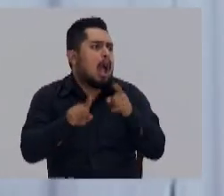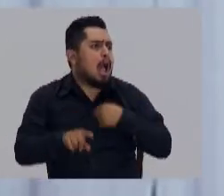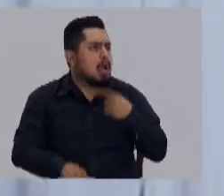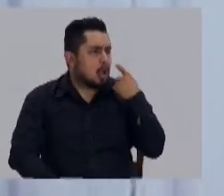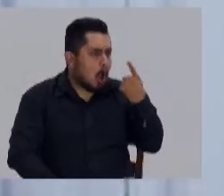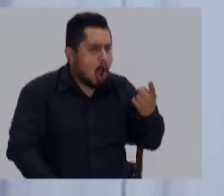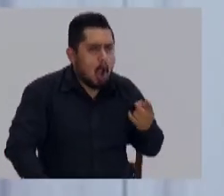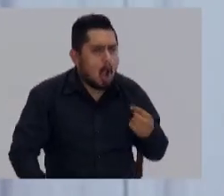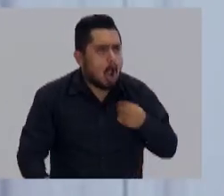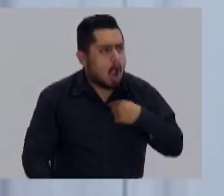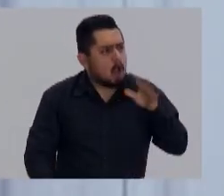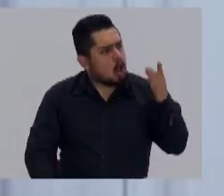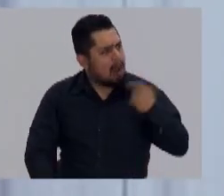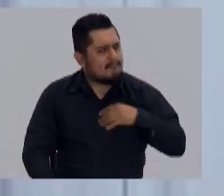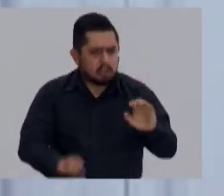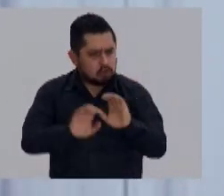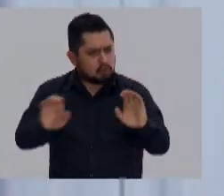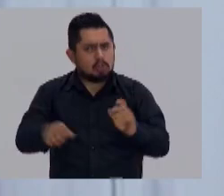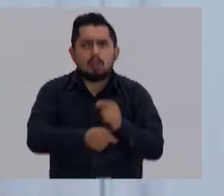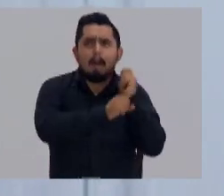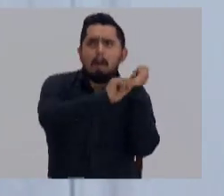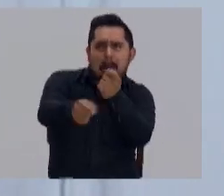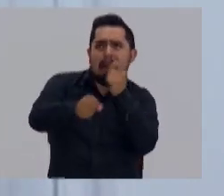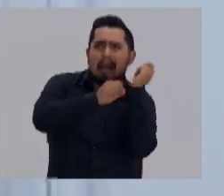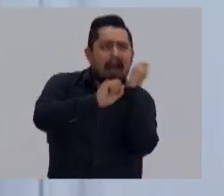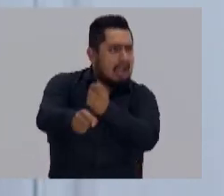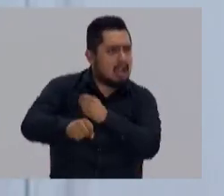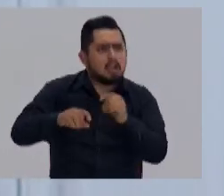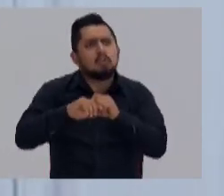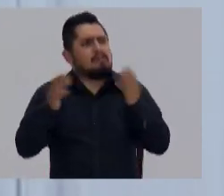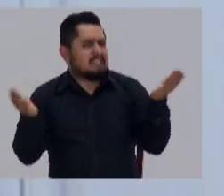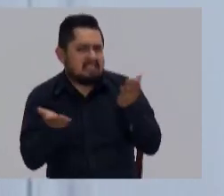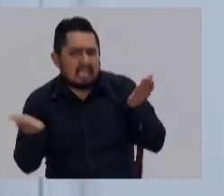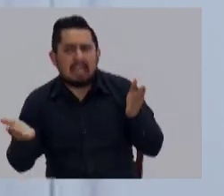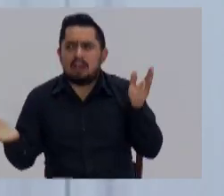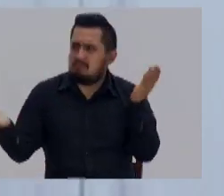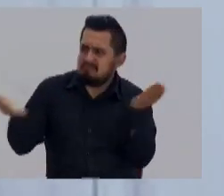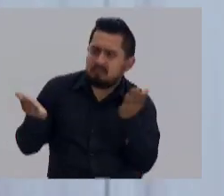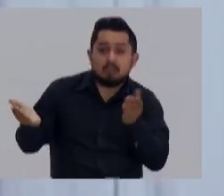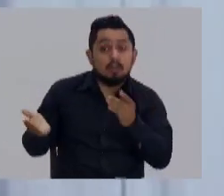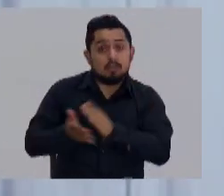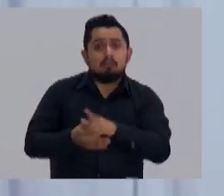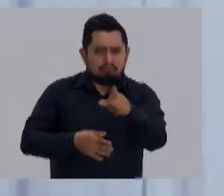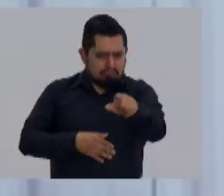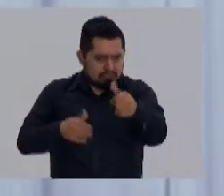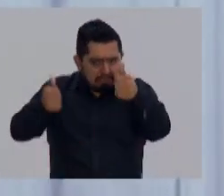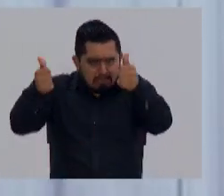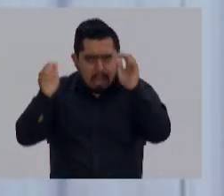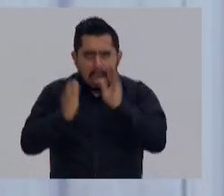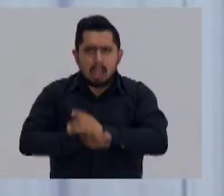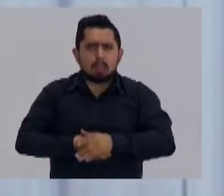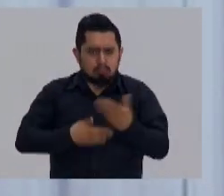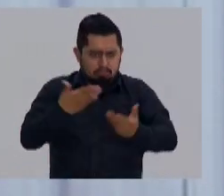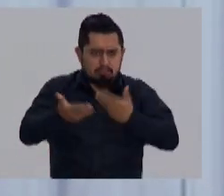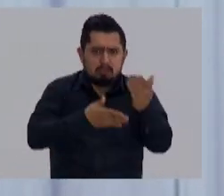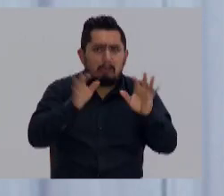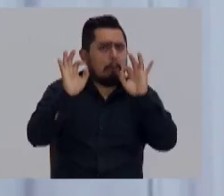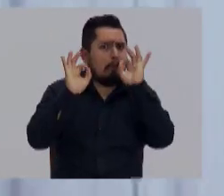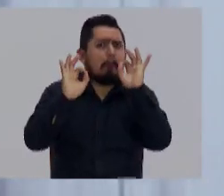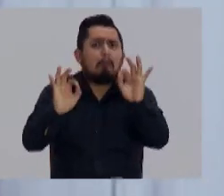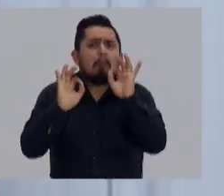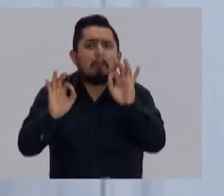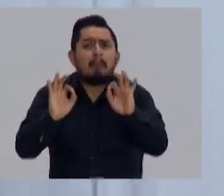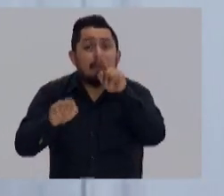voy a ir a quebrarle unas piñatas a los niños y yo voy a hacer esto y voy a... Esas son obras que tú estás haciendo, pero no es